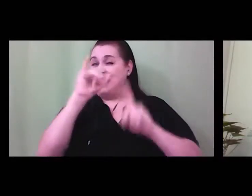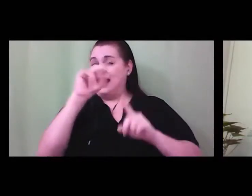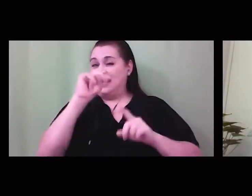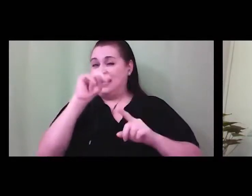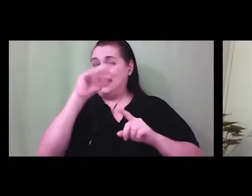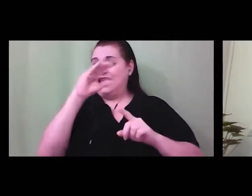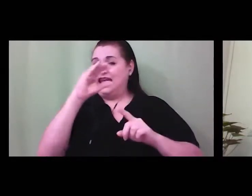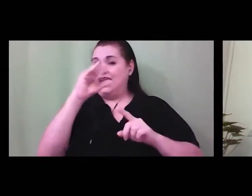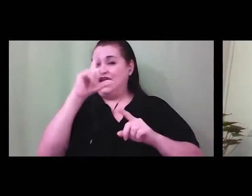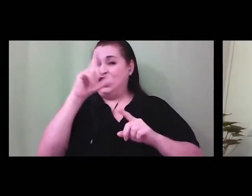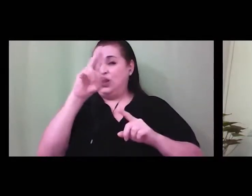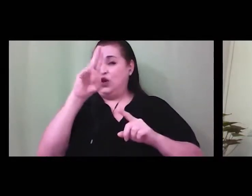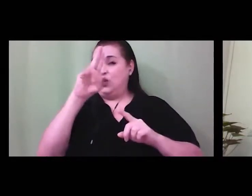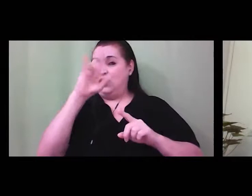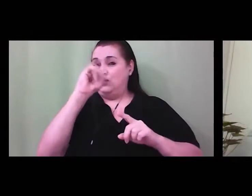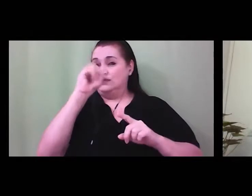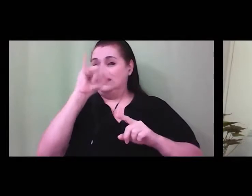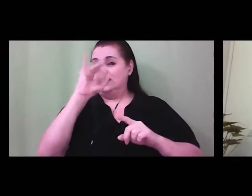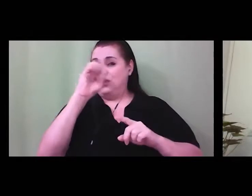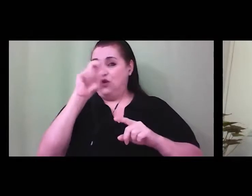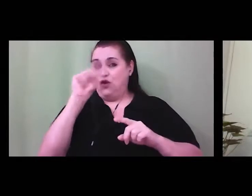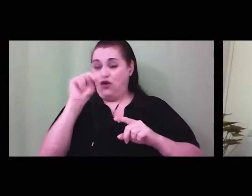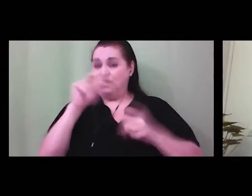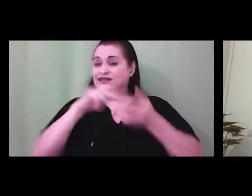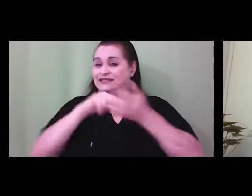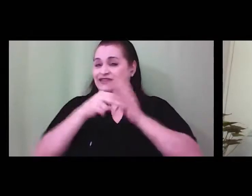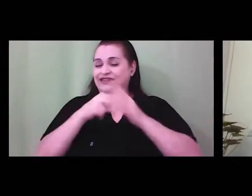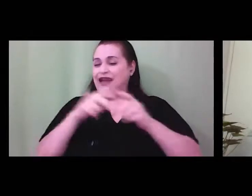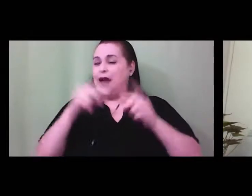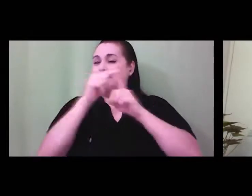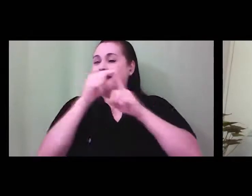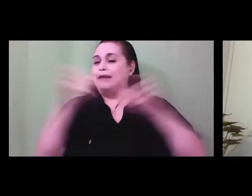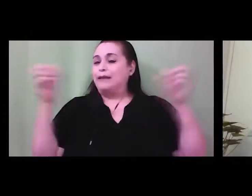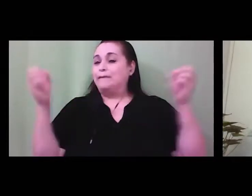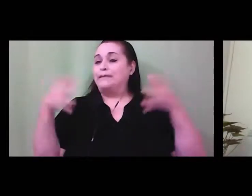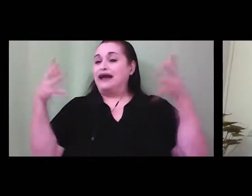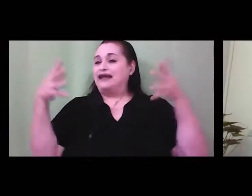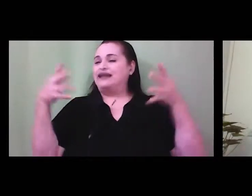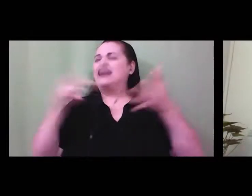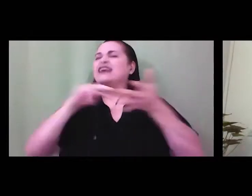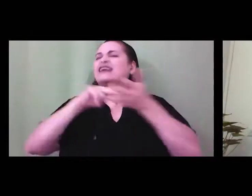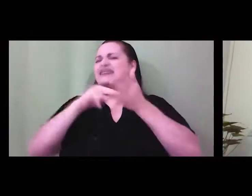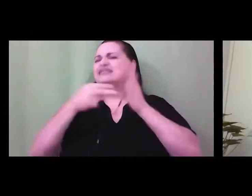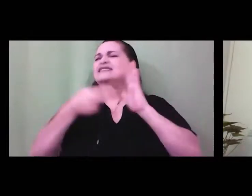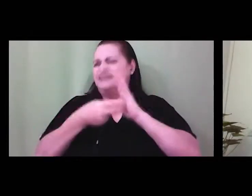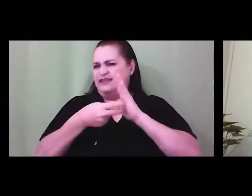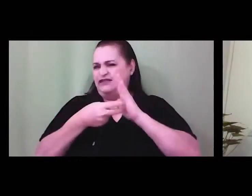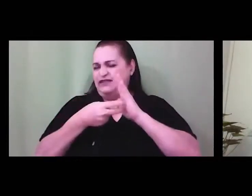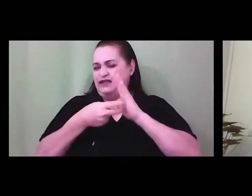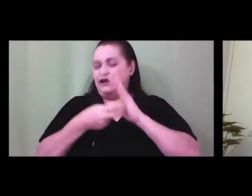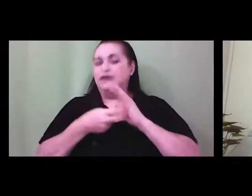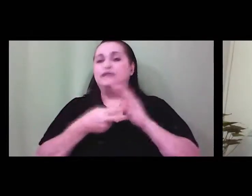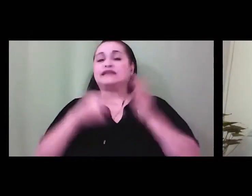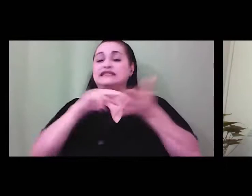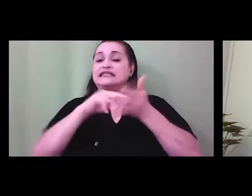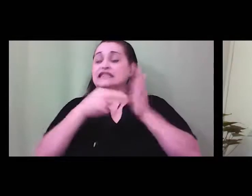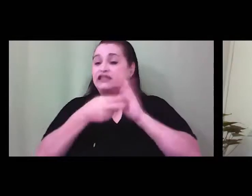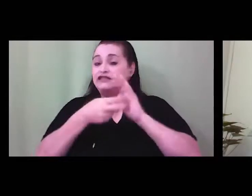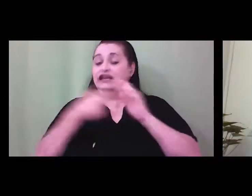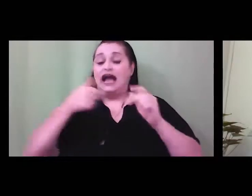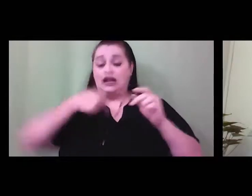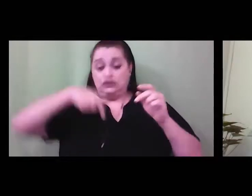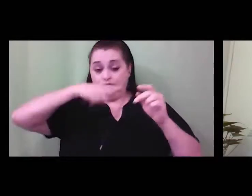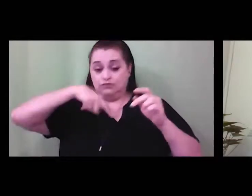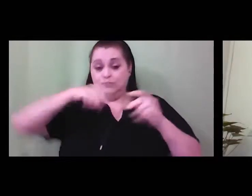nos convoca hoy precisamente, ¿qué quiere decir esa palabra inclusión? Esa palabra inclusión quiere decir estar dentro